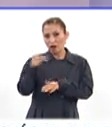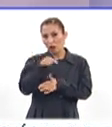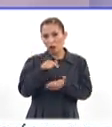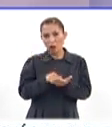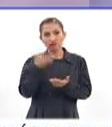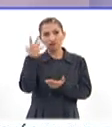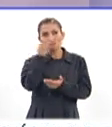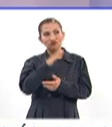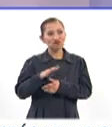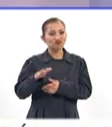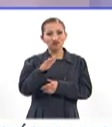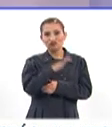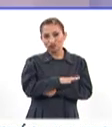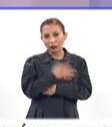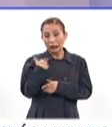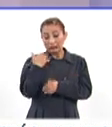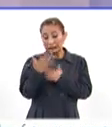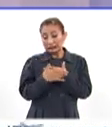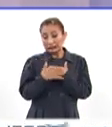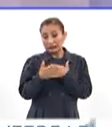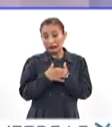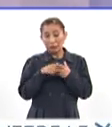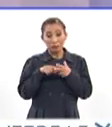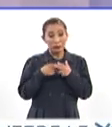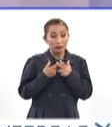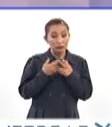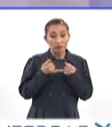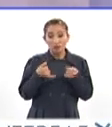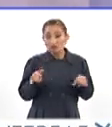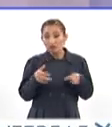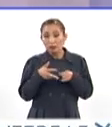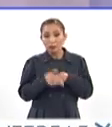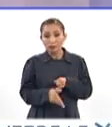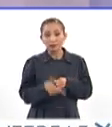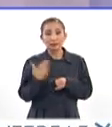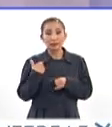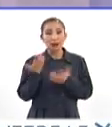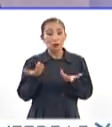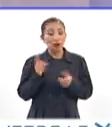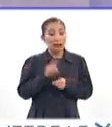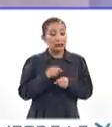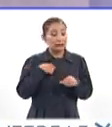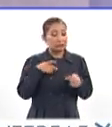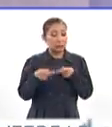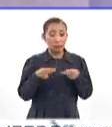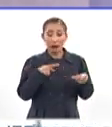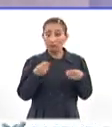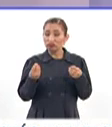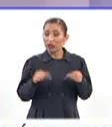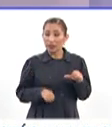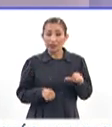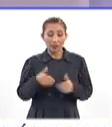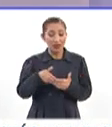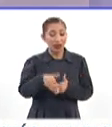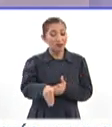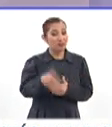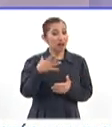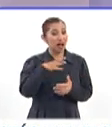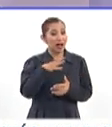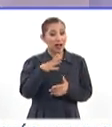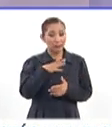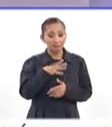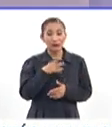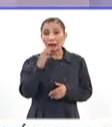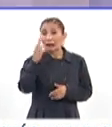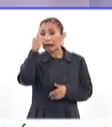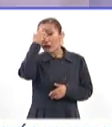este majestuoso recinto a unas horas de que se dé la inauguración. Días intensos, muchas actividades por fortuna.